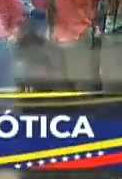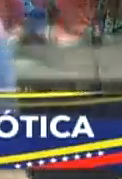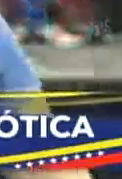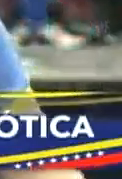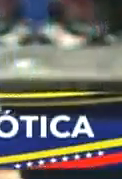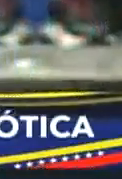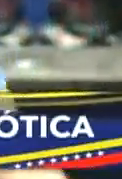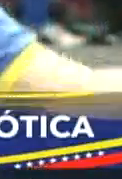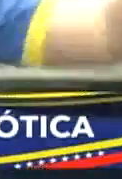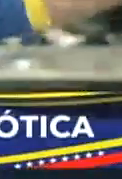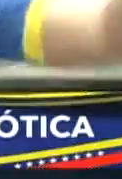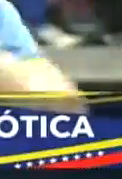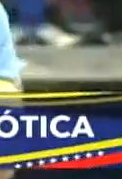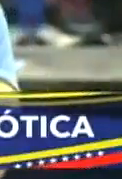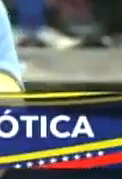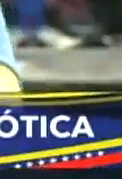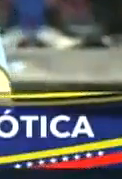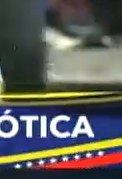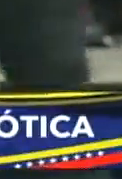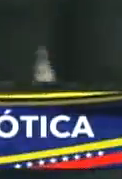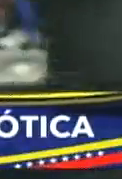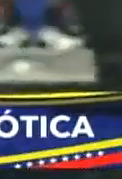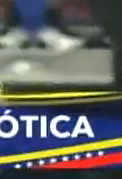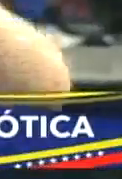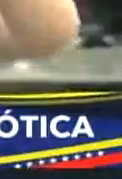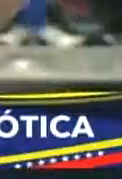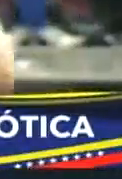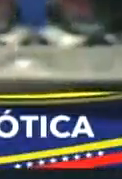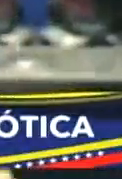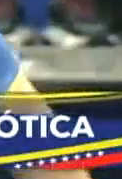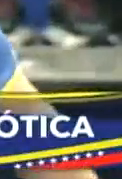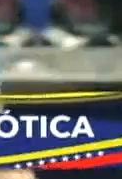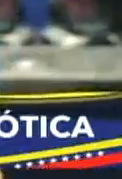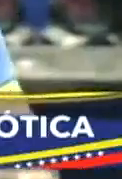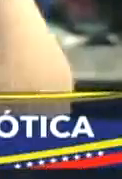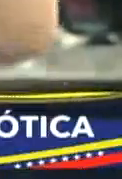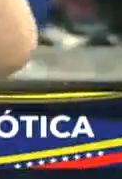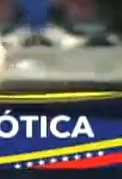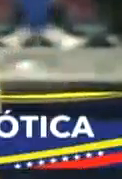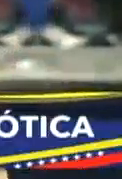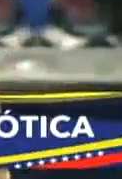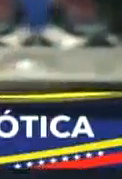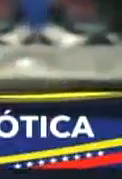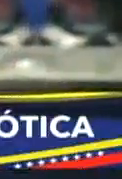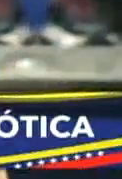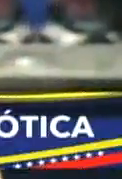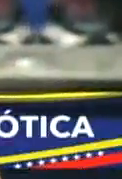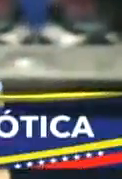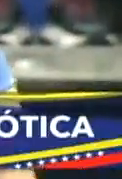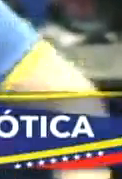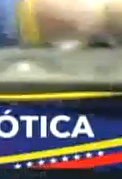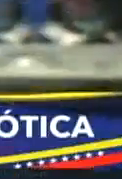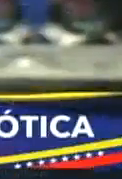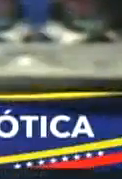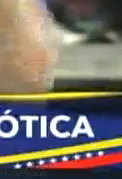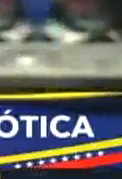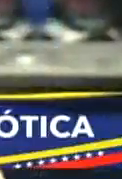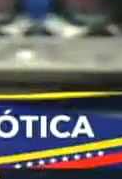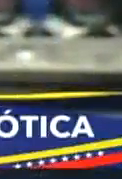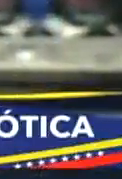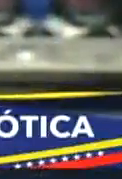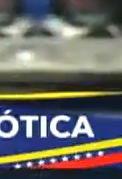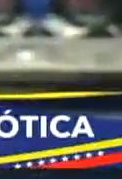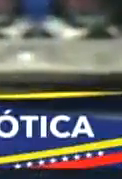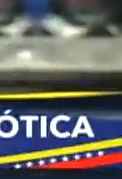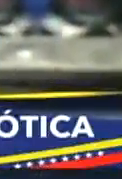ni a los intereses de la juventud que está en el liceo, que está en la universidad y que está en el barrio. ¿Y saben por qué esta juventud no fallará? Porque esta es